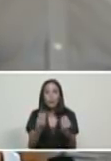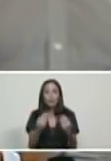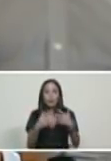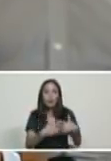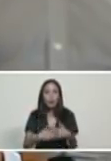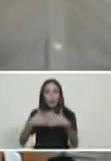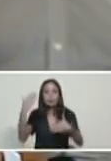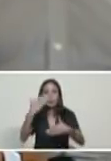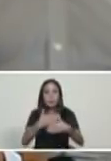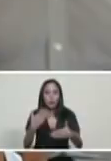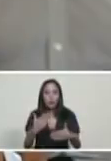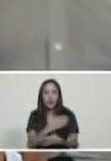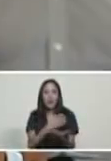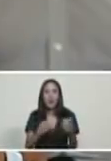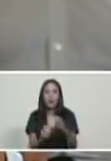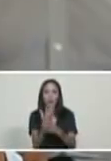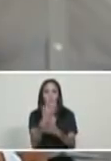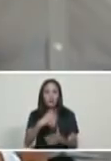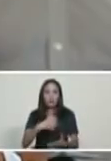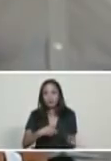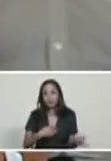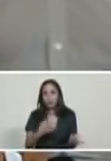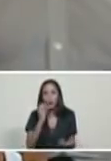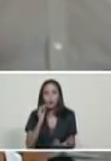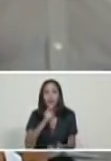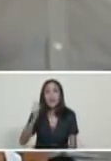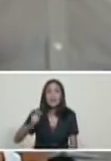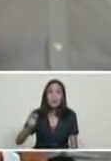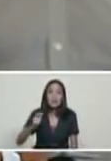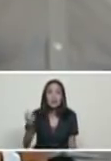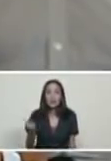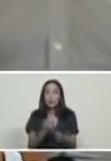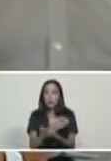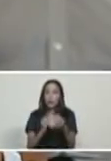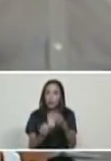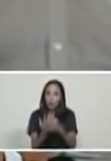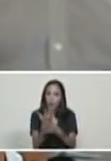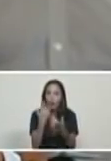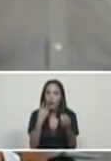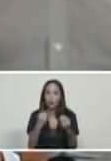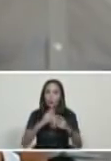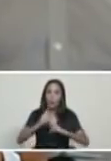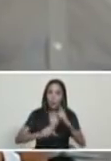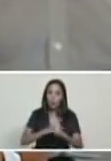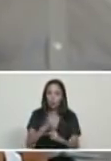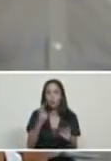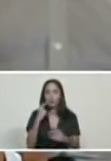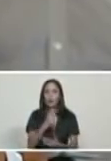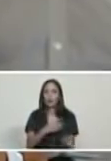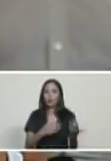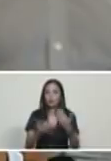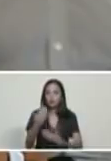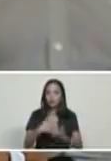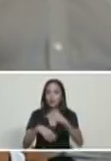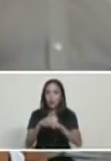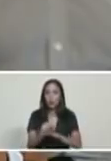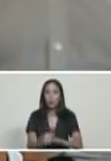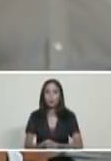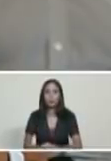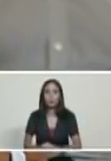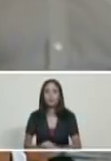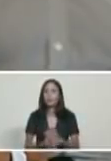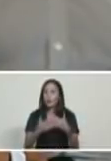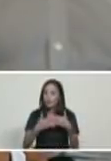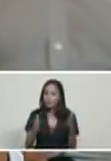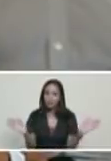tanto, están no solamente interesados, sino necesitados de que nuestros productos entren a sus mercados. Yo creo, presidente, que hemos abierto